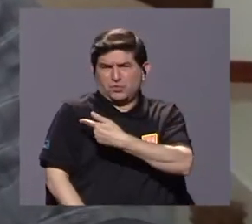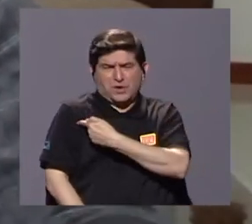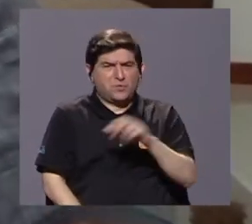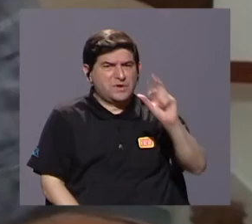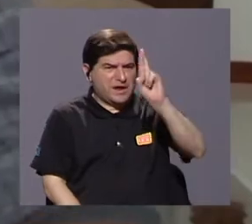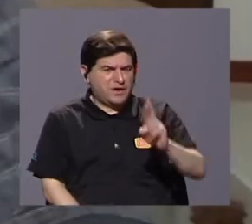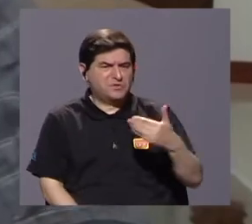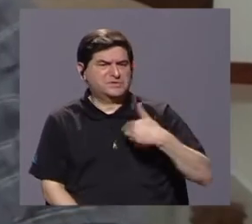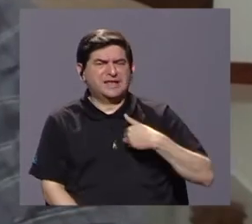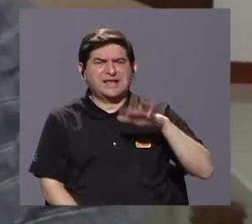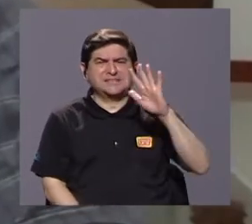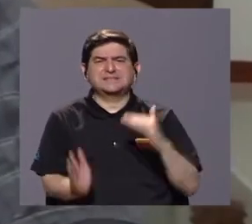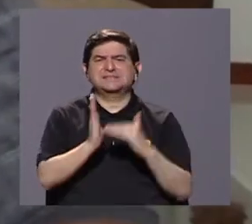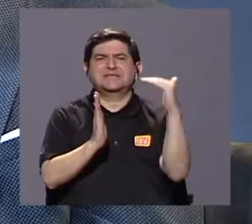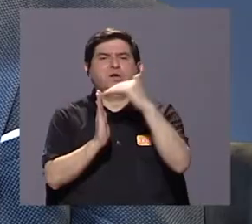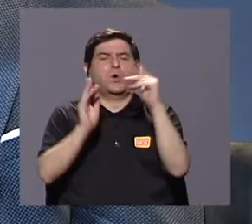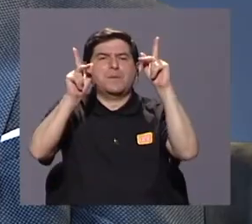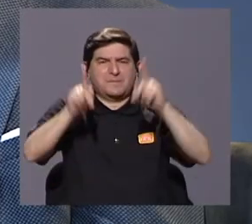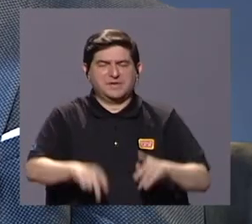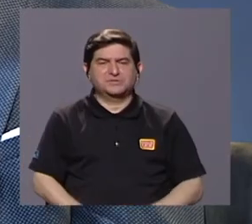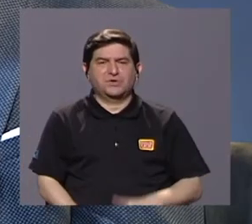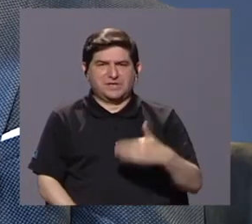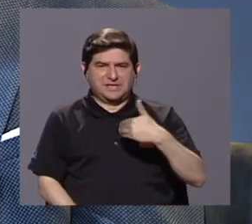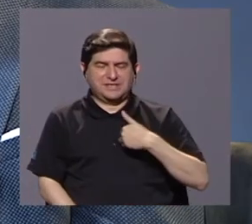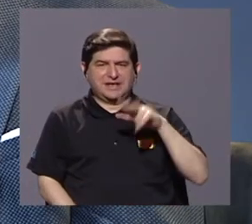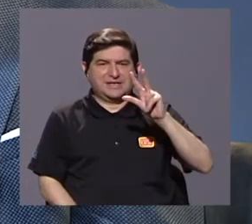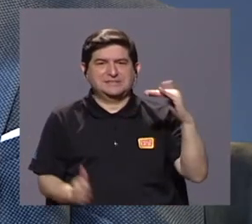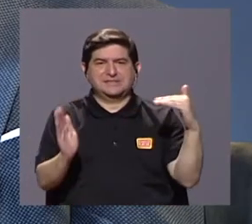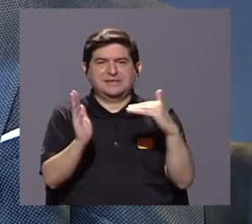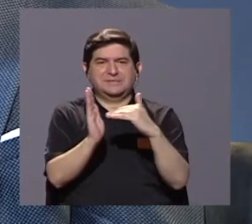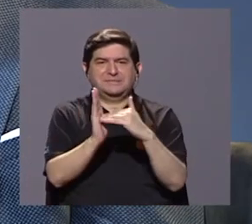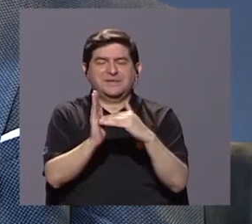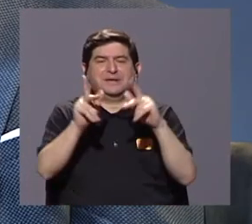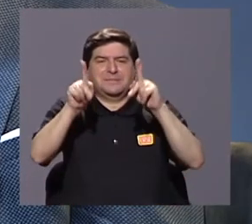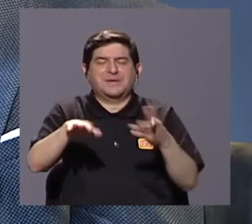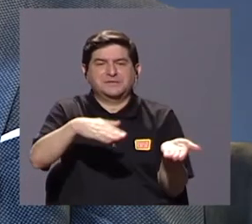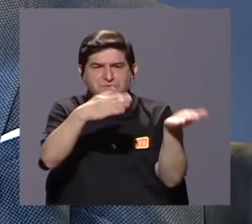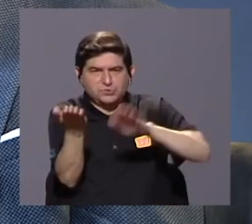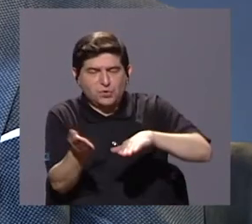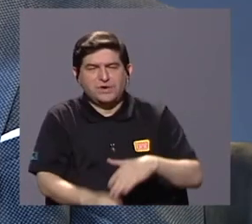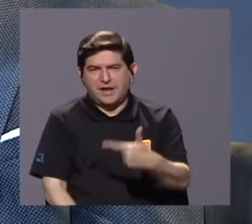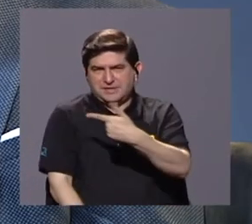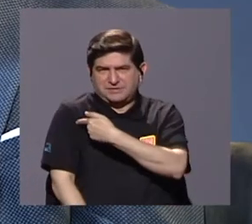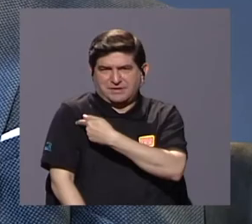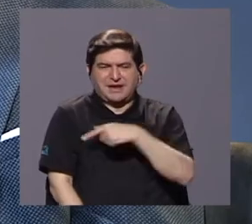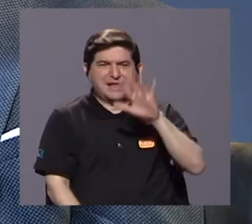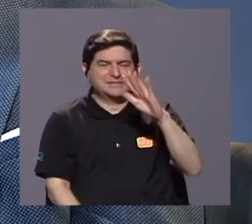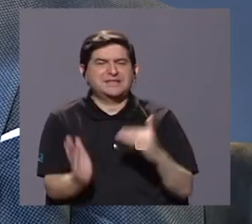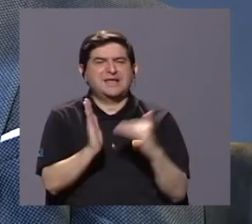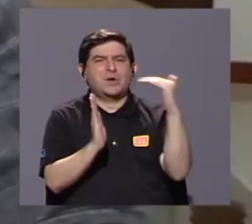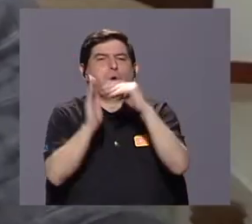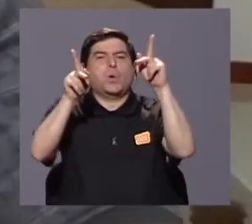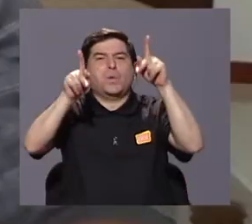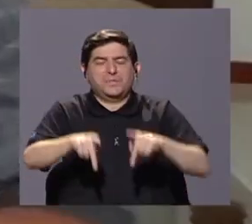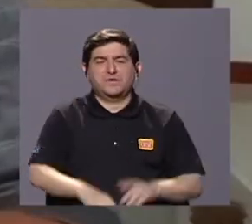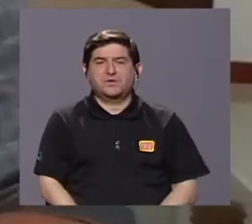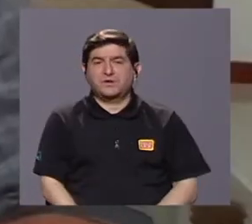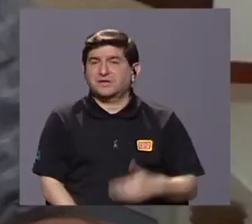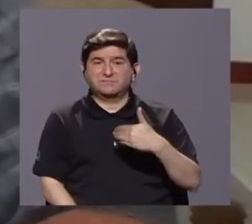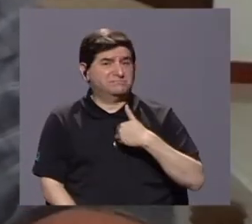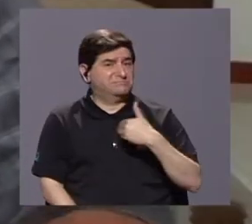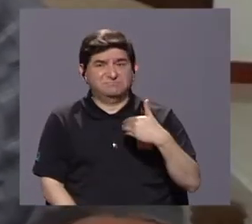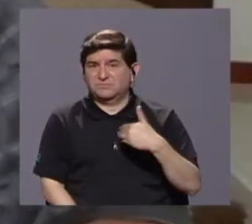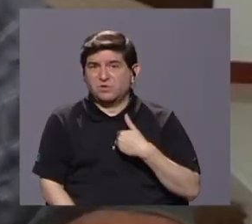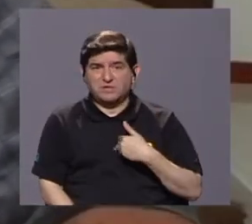Rica tenemos 5 millones de habitantes y llevamos 3 mil muertos. Si nosotros vacunáramos 5 millones de habitantes, no hubiéramos